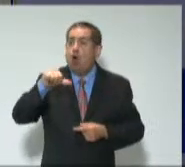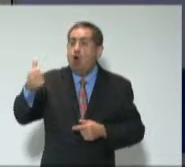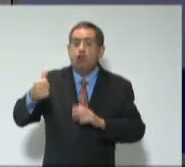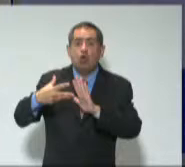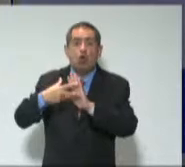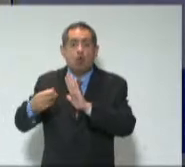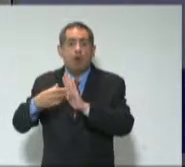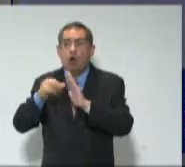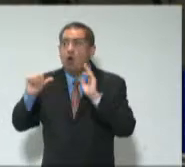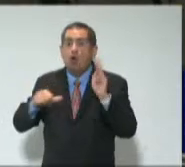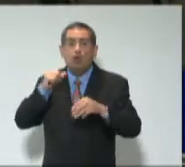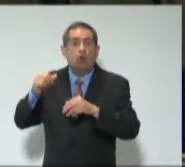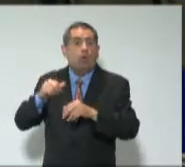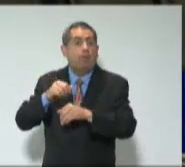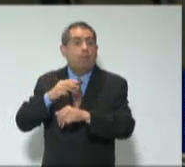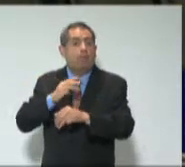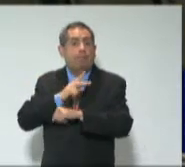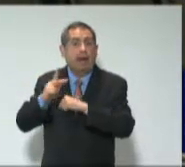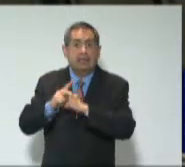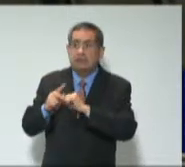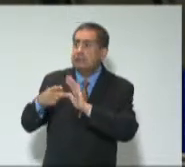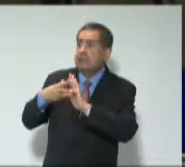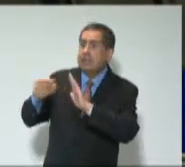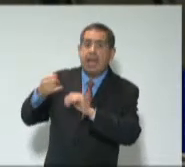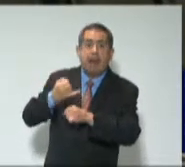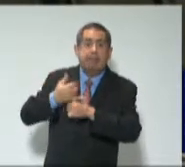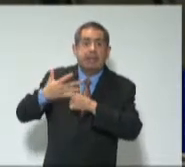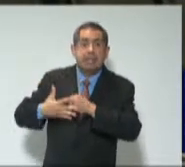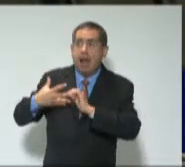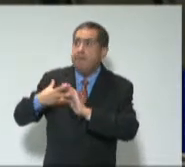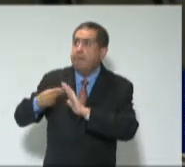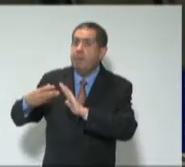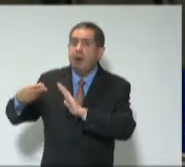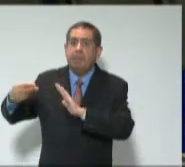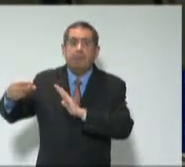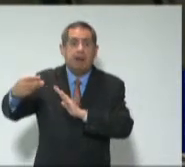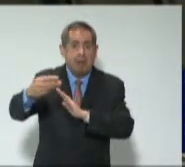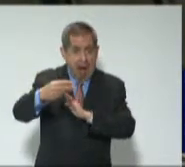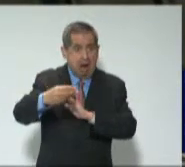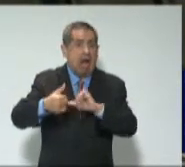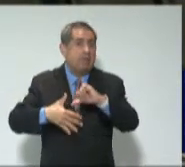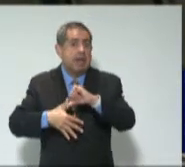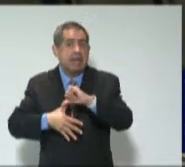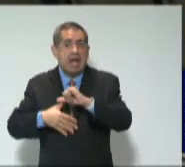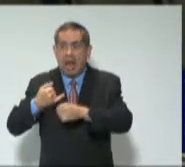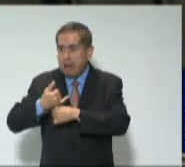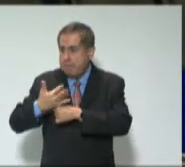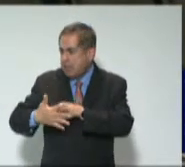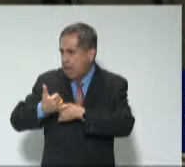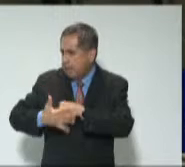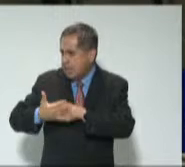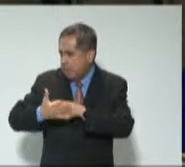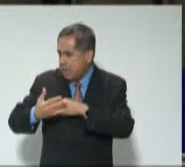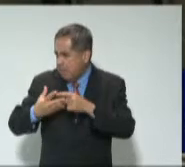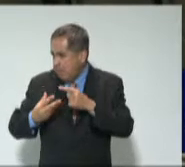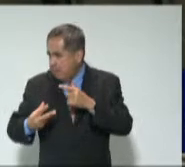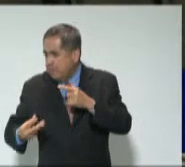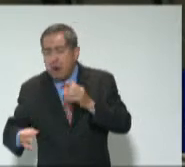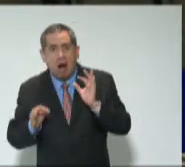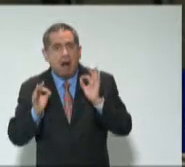replicarse en otros países del mundo en particular en América y en